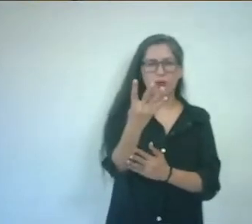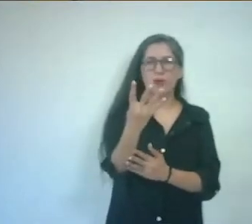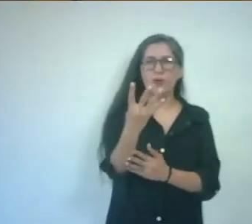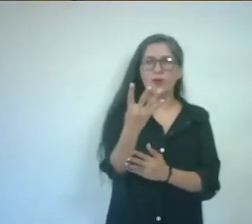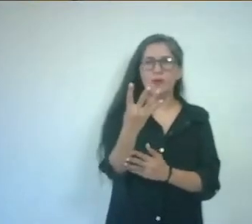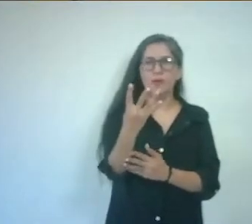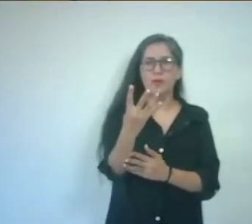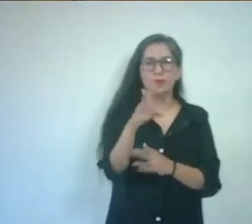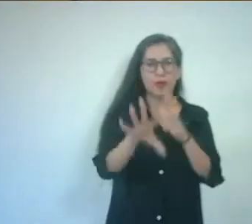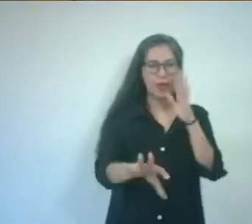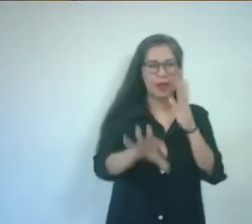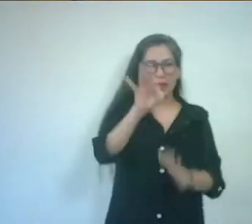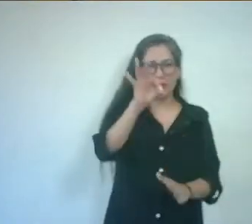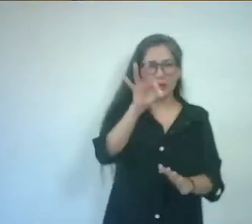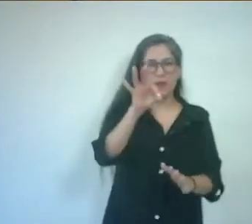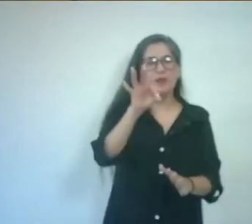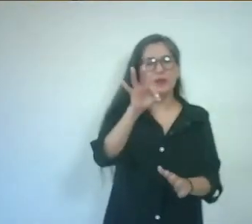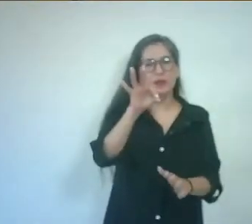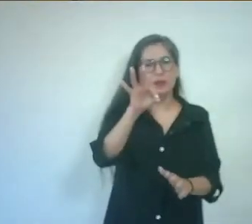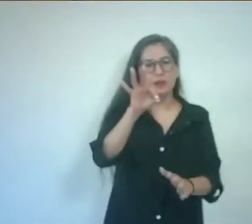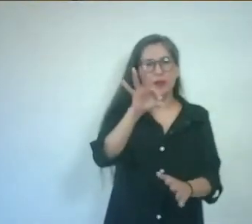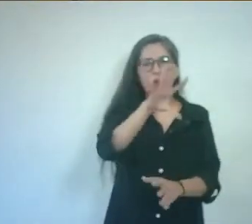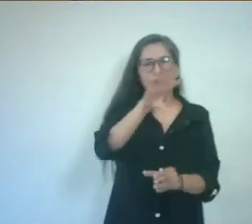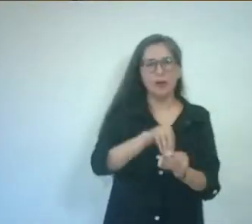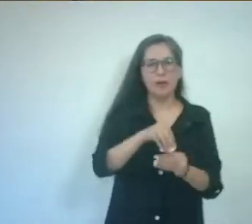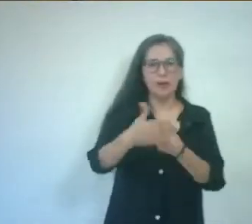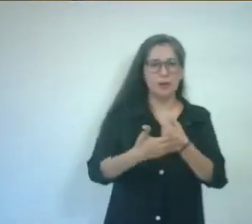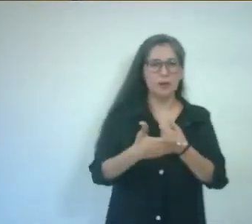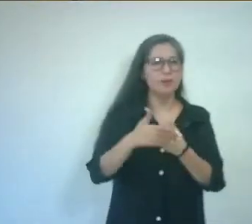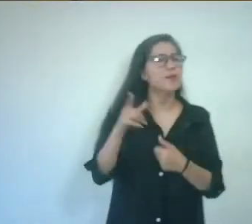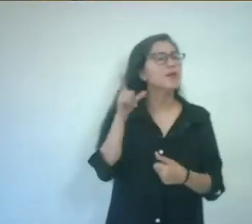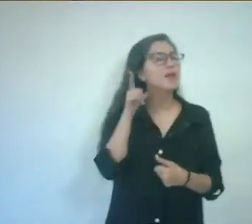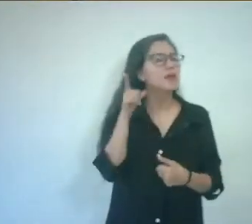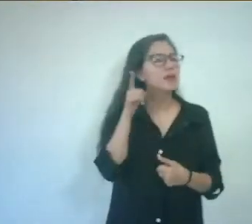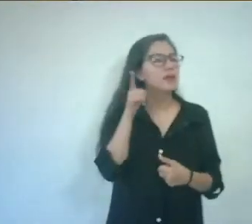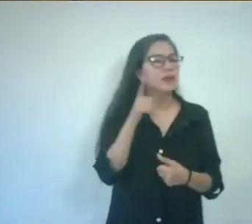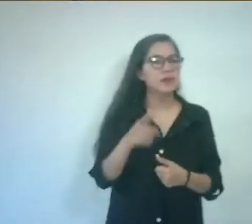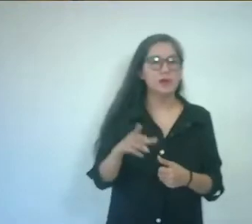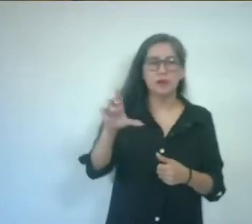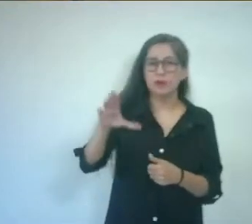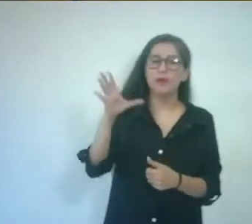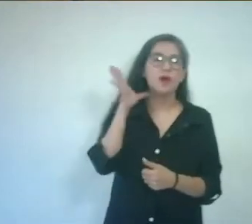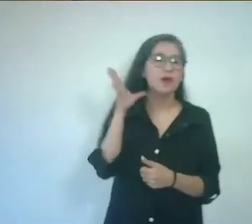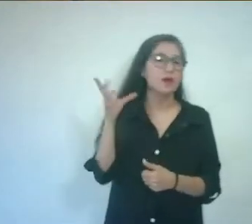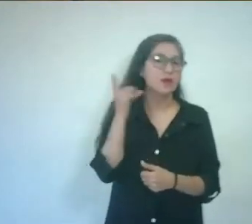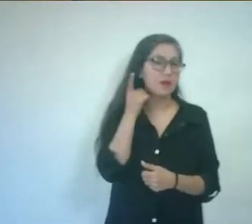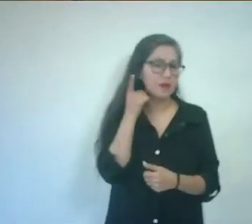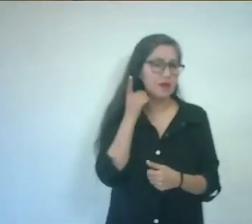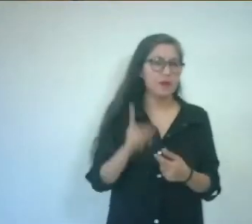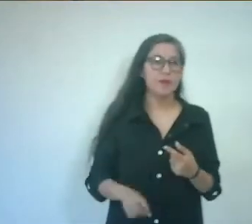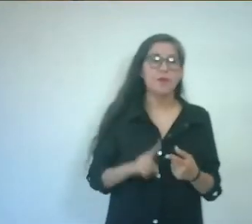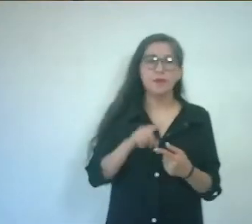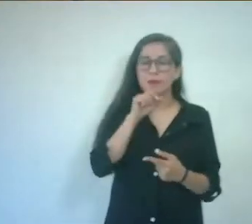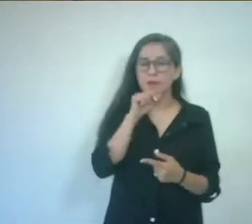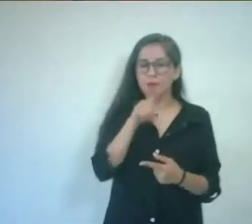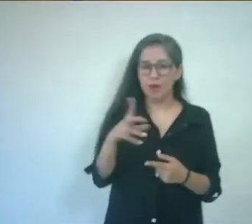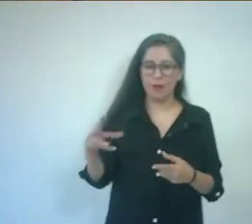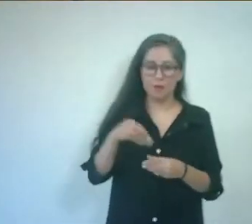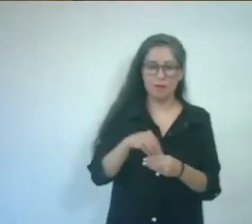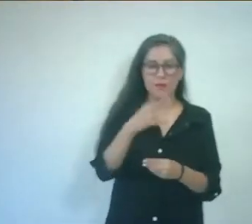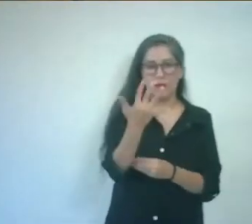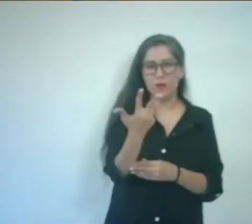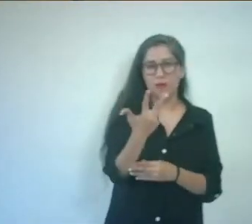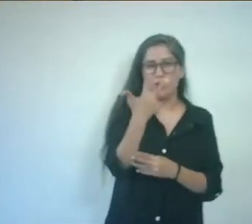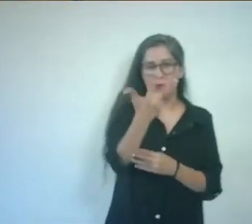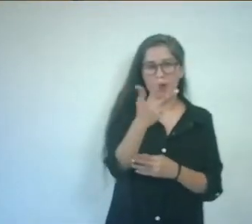cual se elegirá la integración de la próxima legislatura del H. Congreso del Estado, así como la integración de los